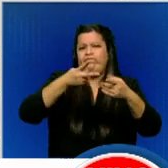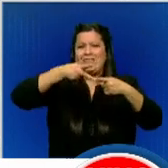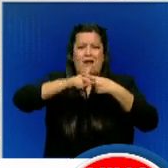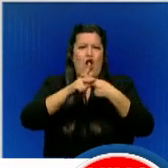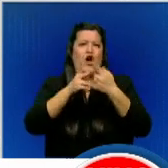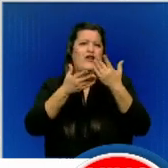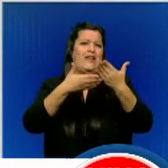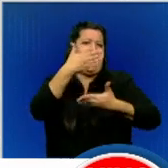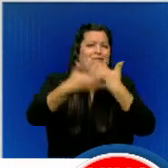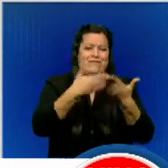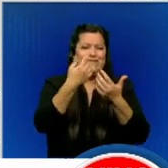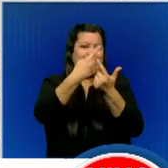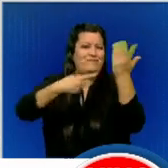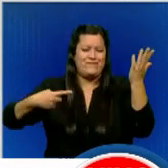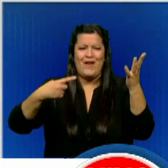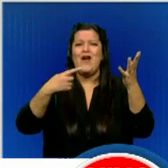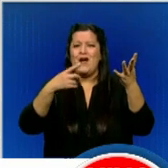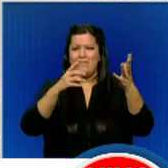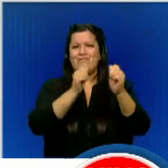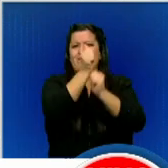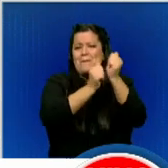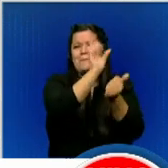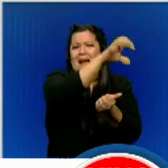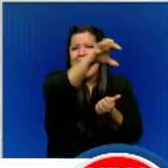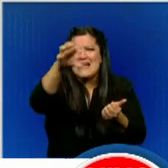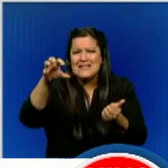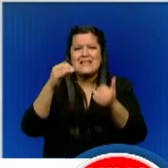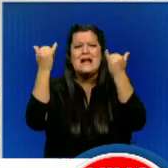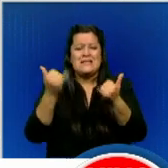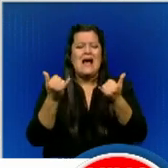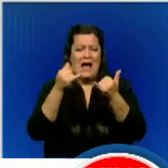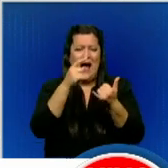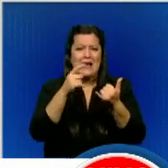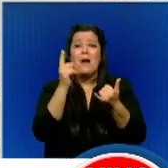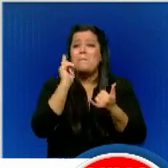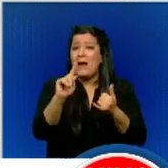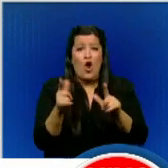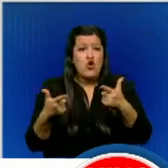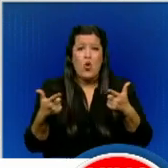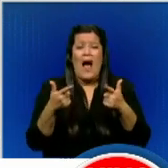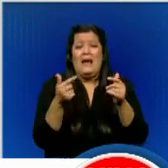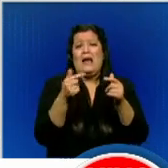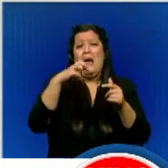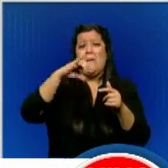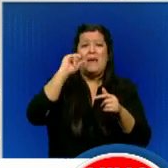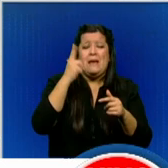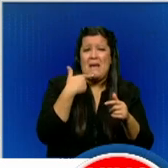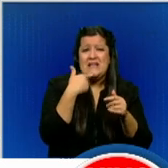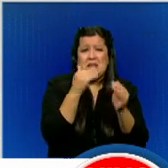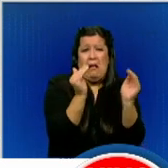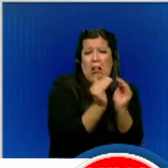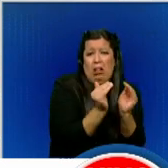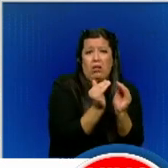integradas globalmente pero sobre todo internamente dentro de las cadenas de valor no hay pequeñas en primeras empresas sin grandes